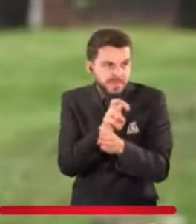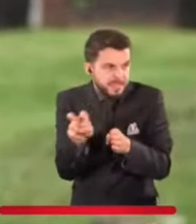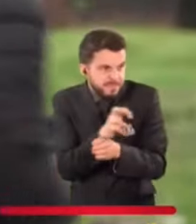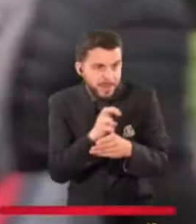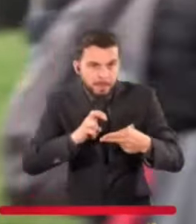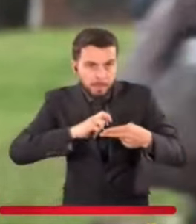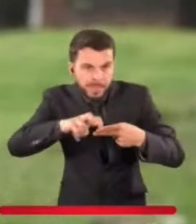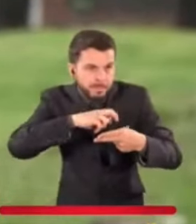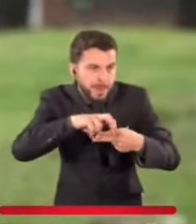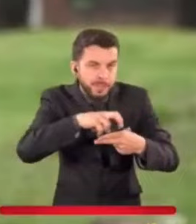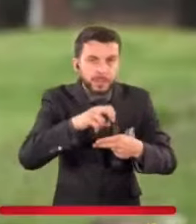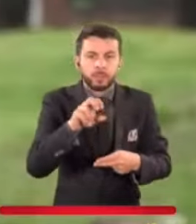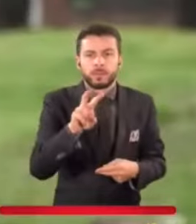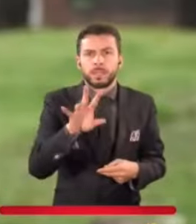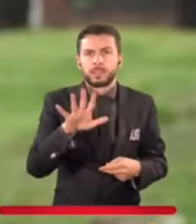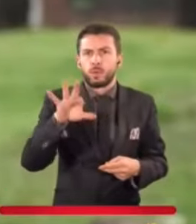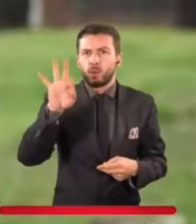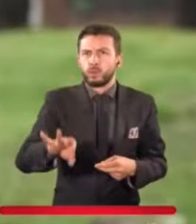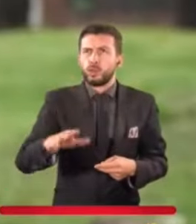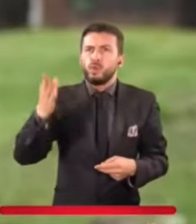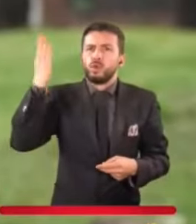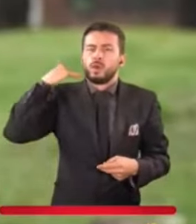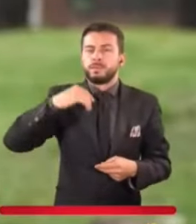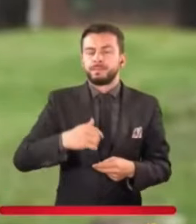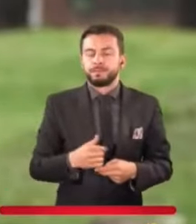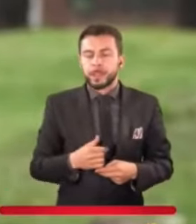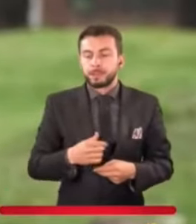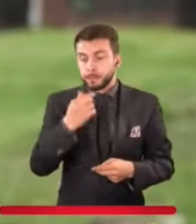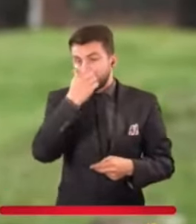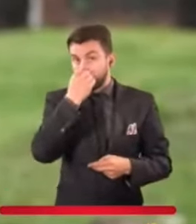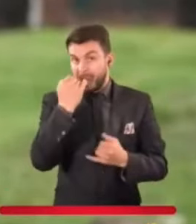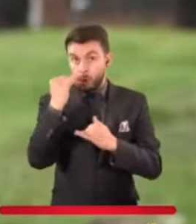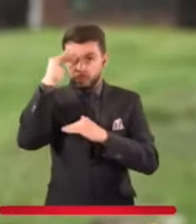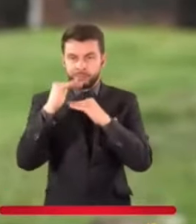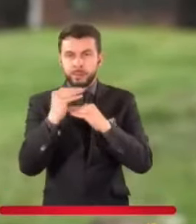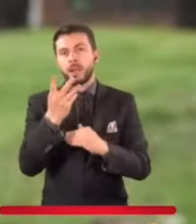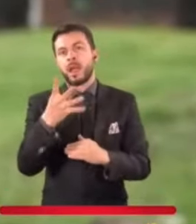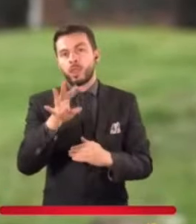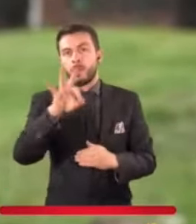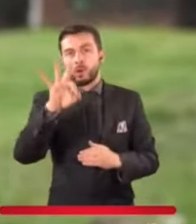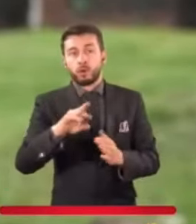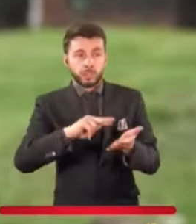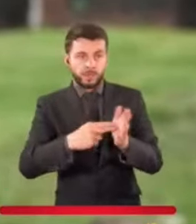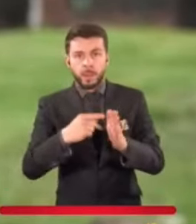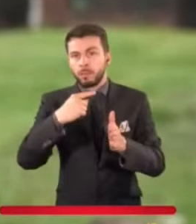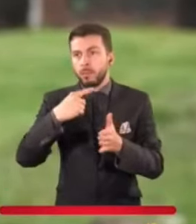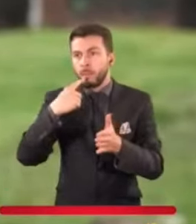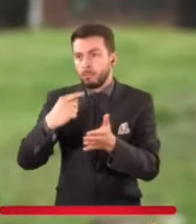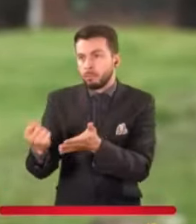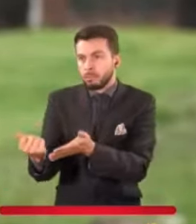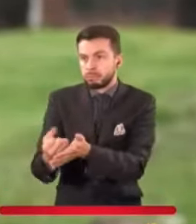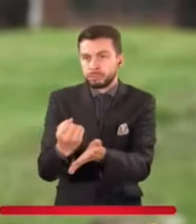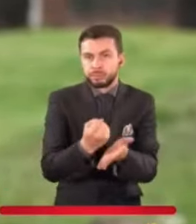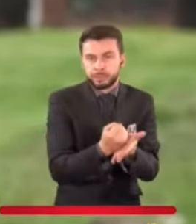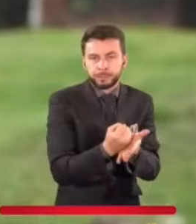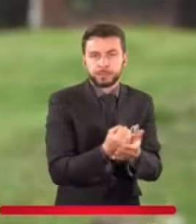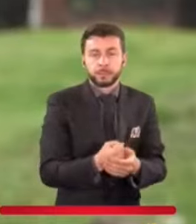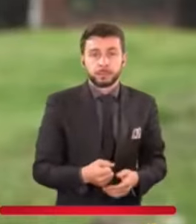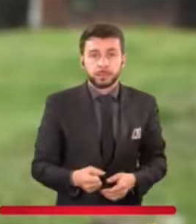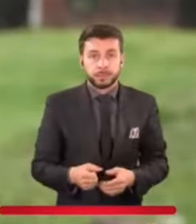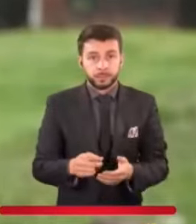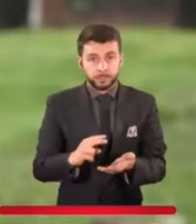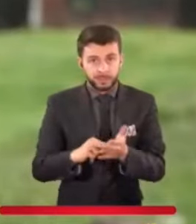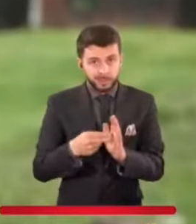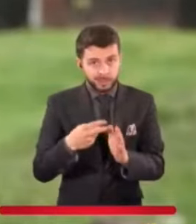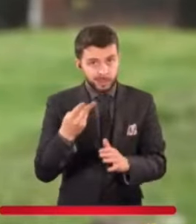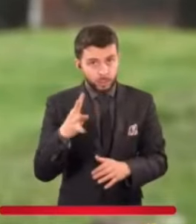al 25%, inclusive en algún momento. Entonces, ahí hemos avanzado. Eso permite tener más ingresos, pero nos falta mucho. No debería haber evasión.